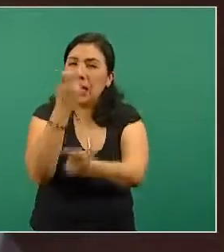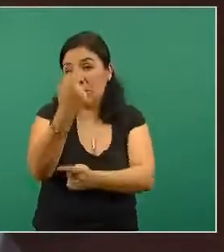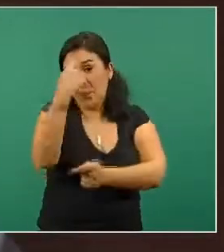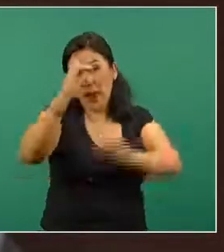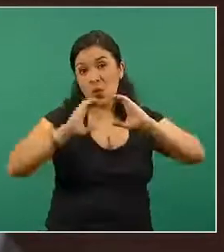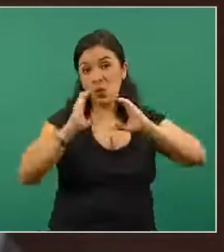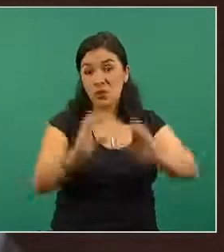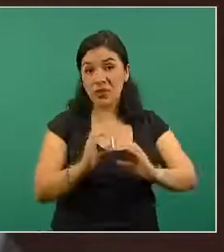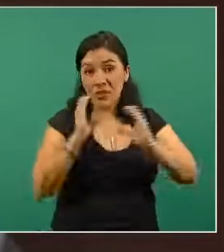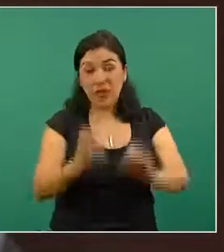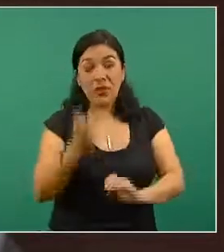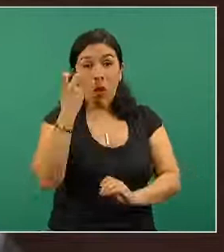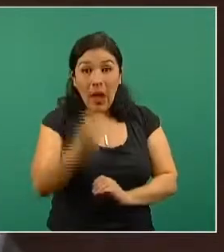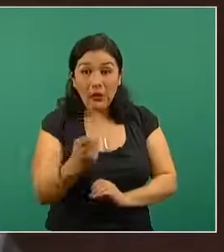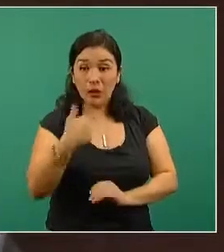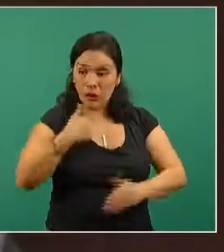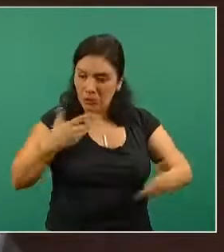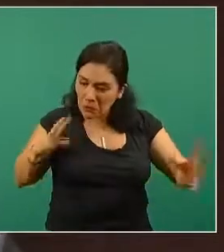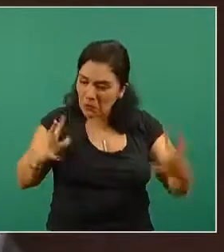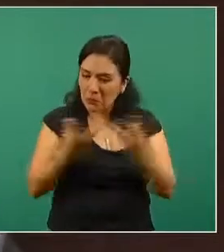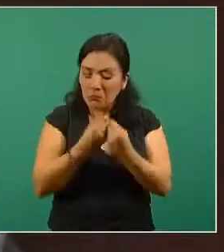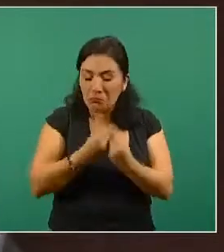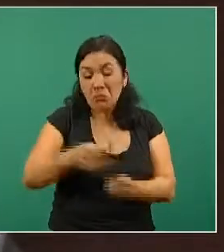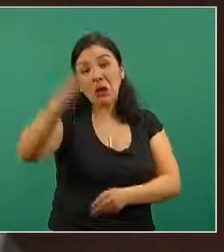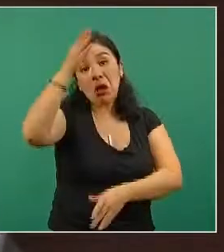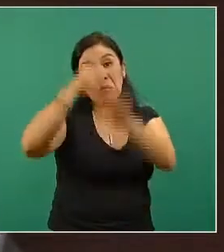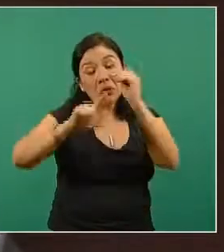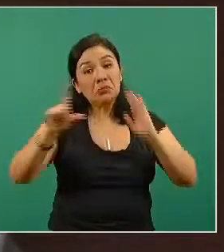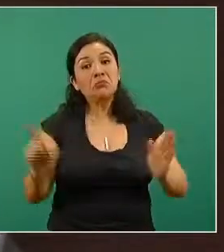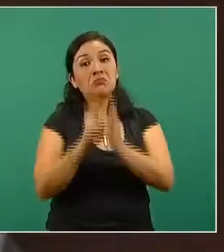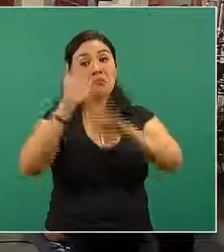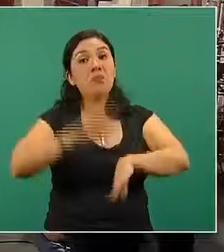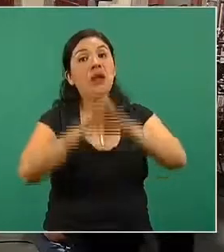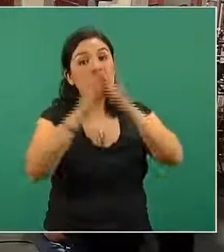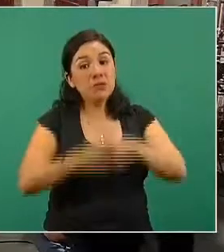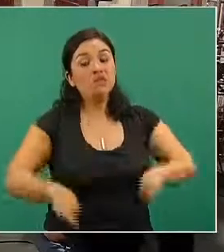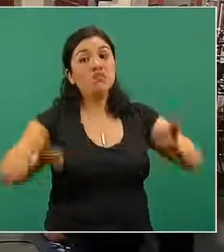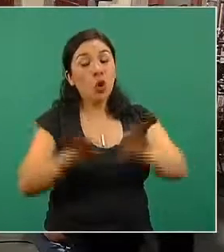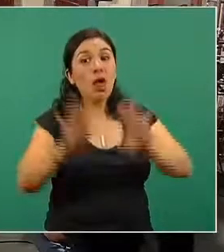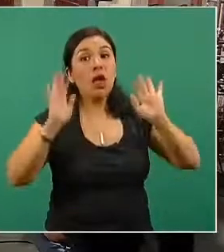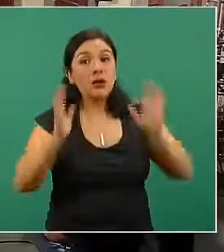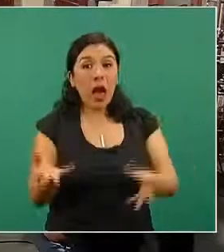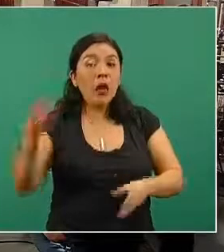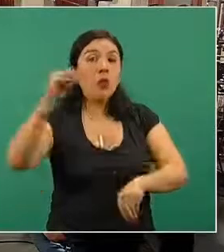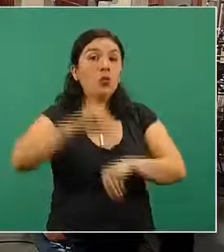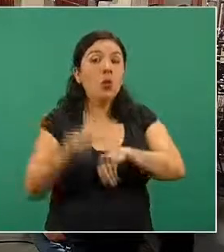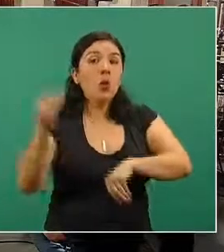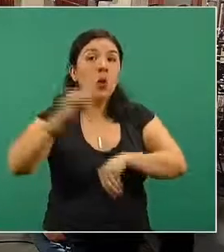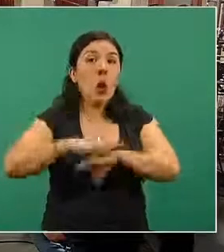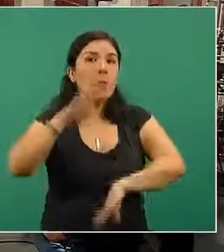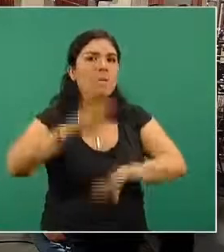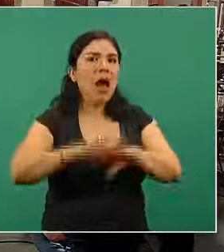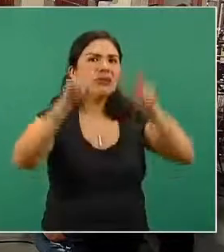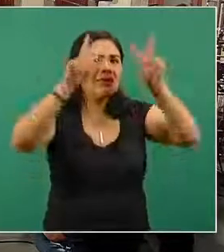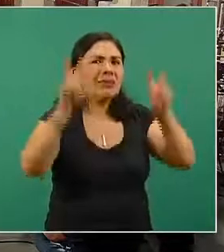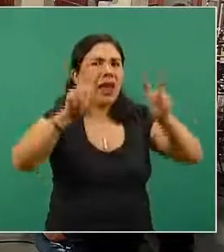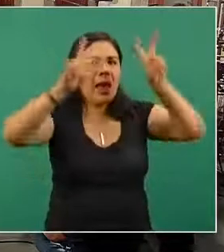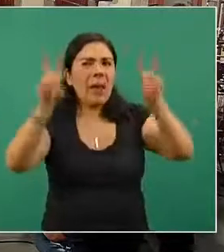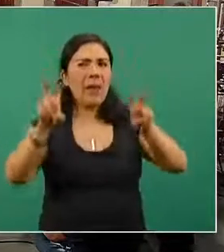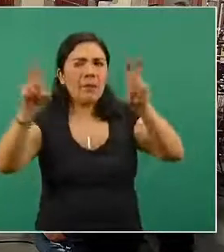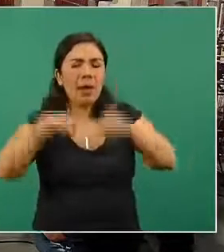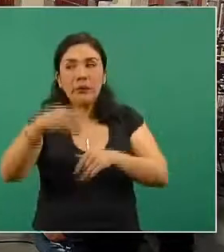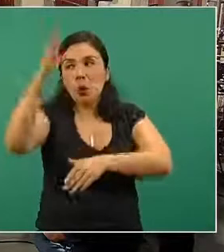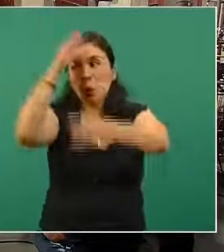el balance, hemos tenido un aprendizaje muy importante, se han mejorado y se han incorporado mucho componente de lo que se ha